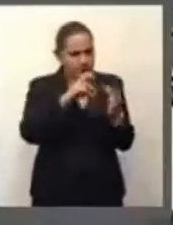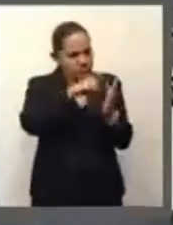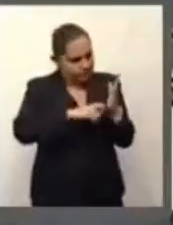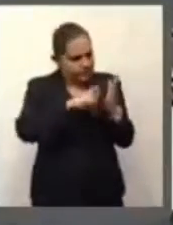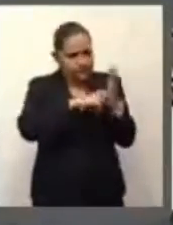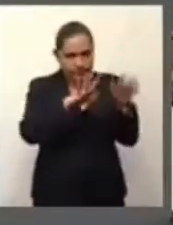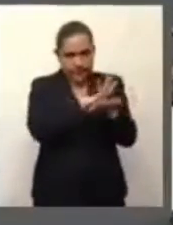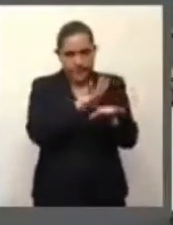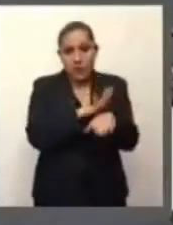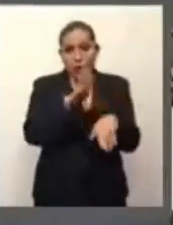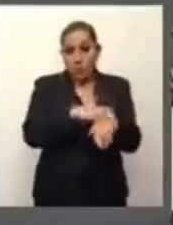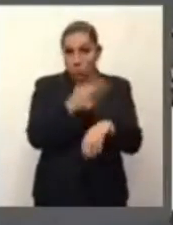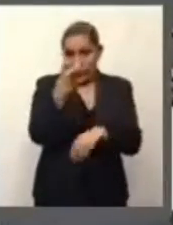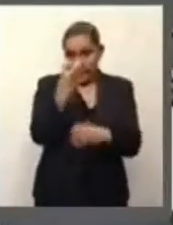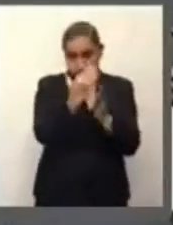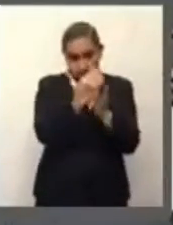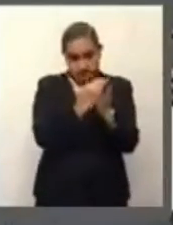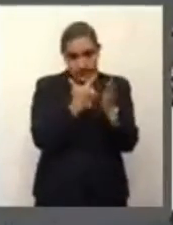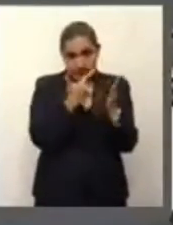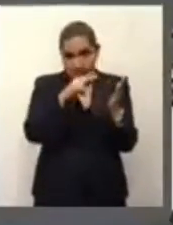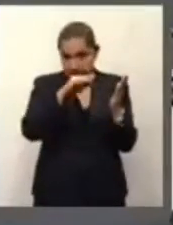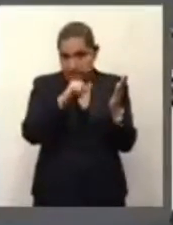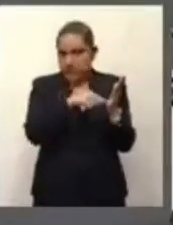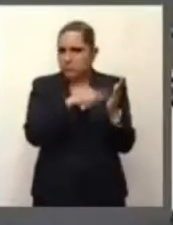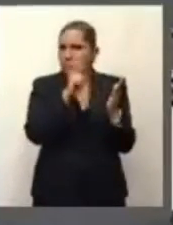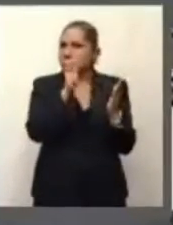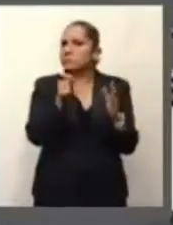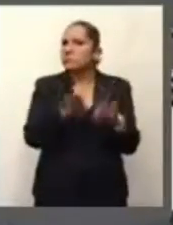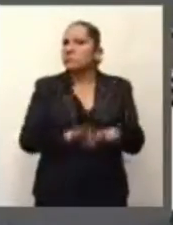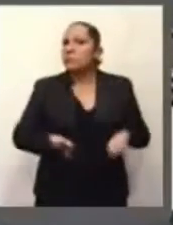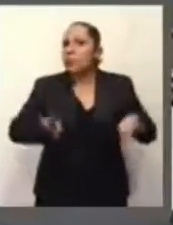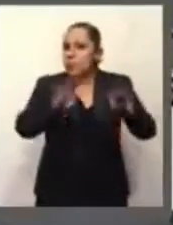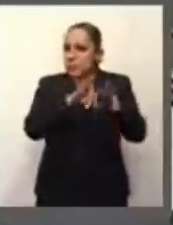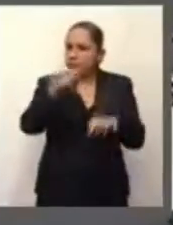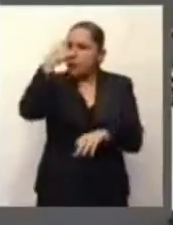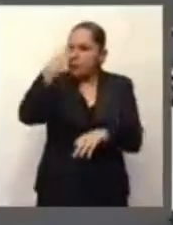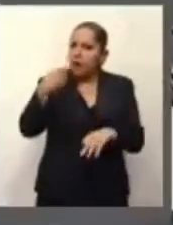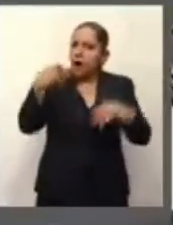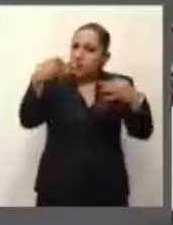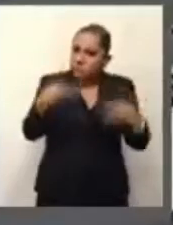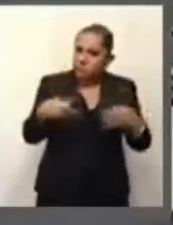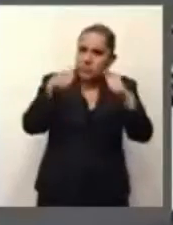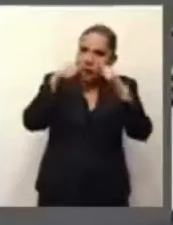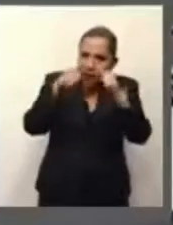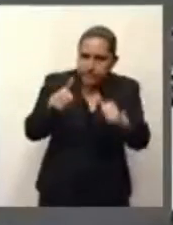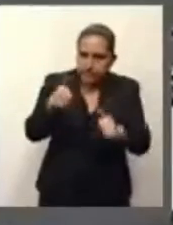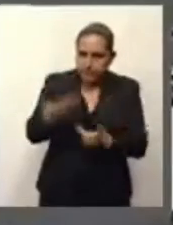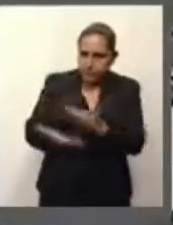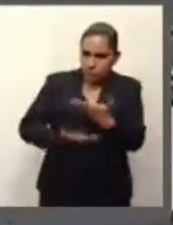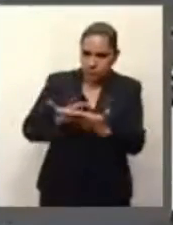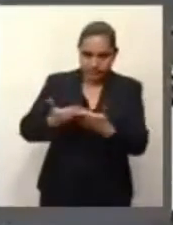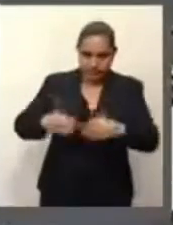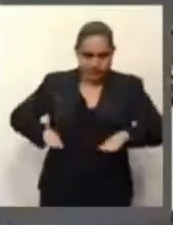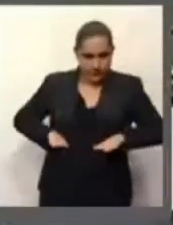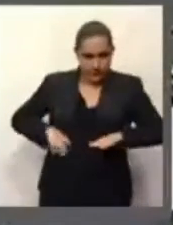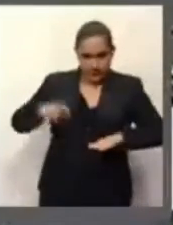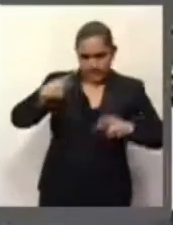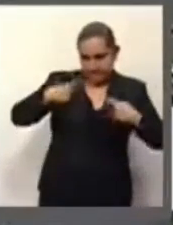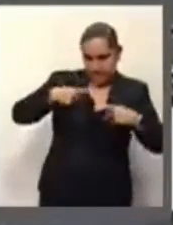una herramienta más importante para garantizar una atención adecuada a los